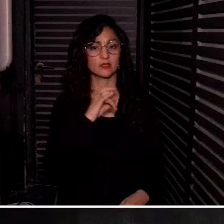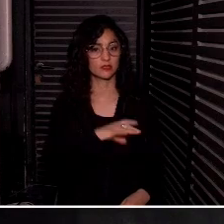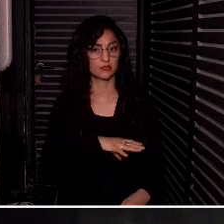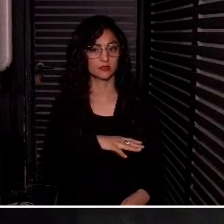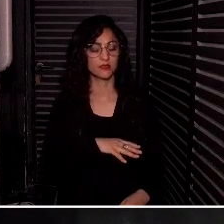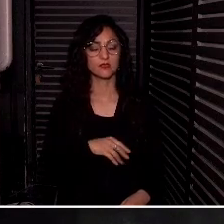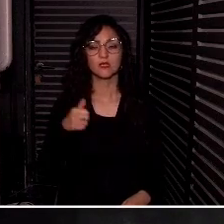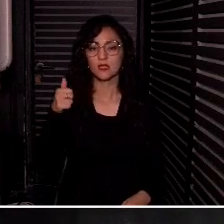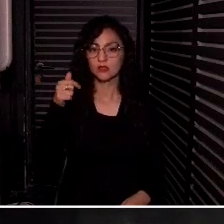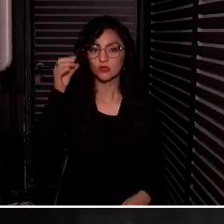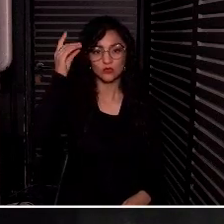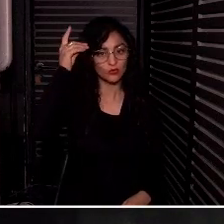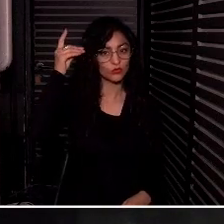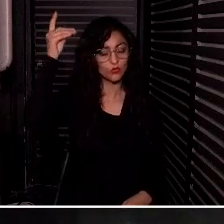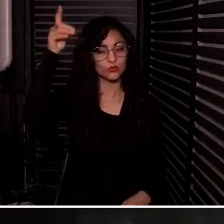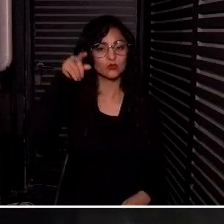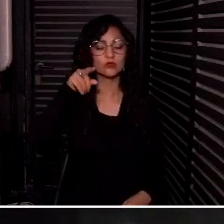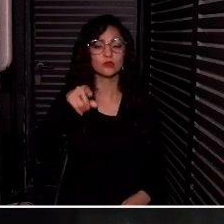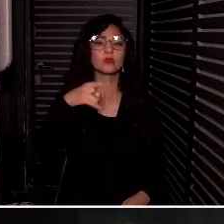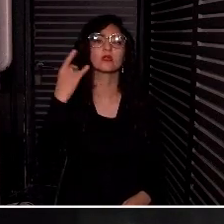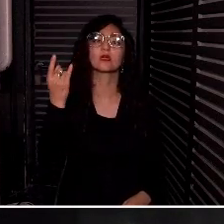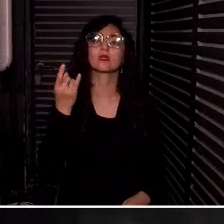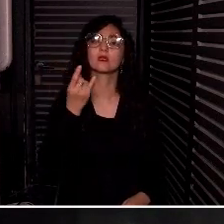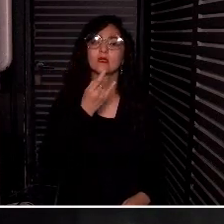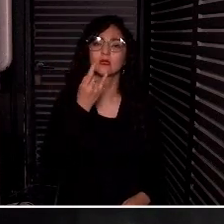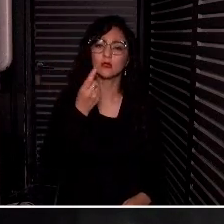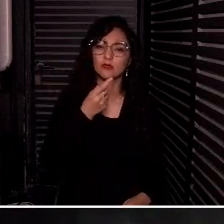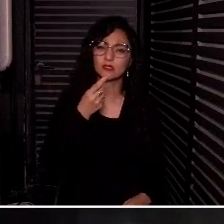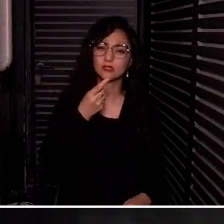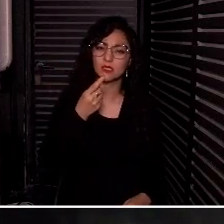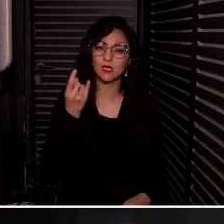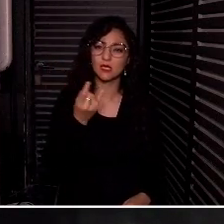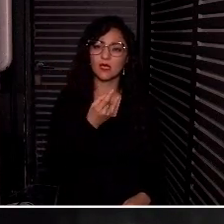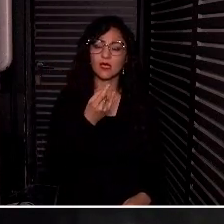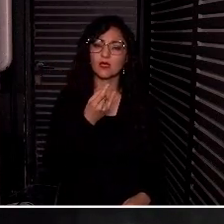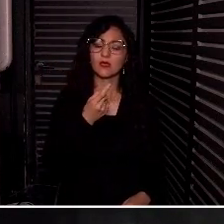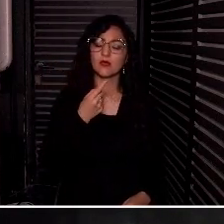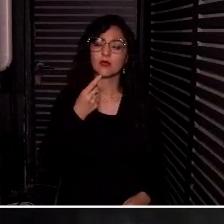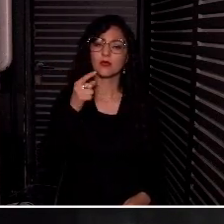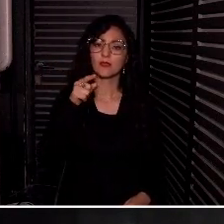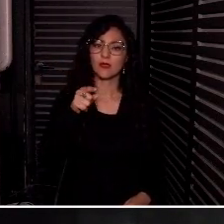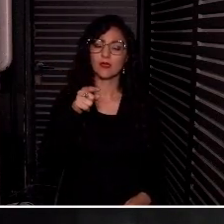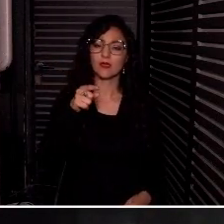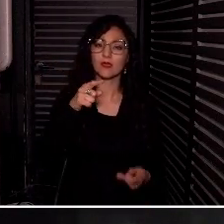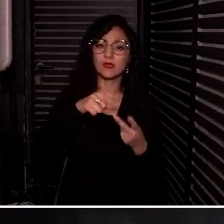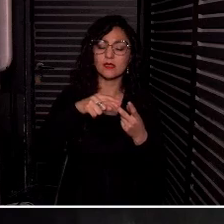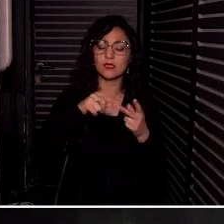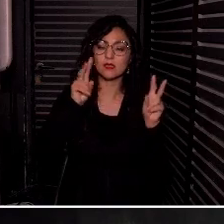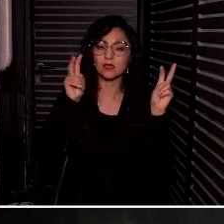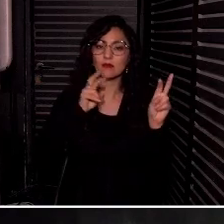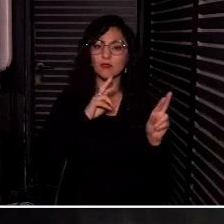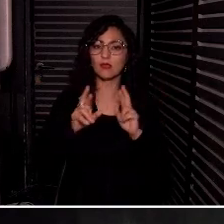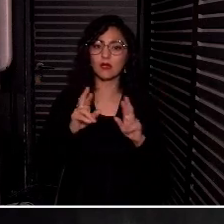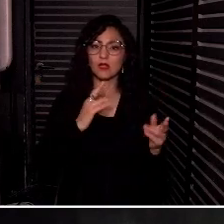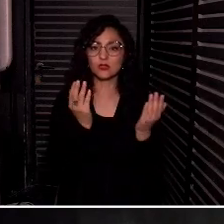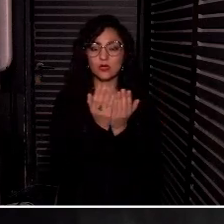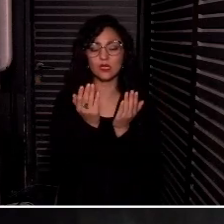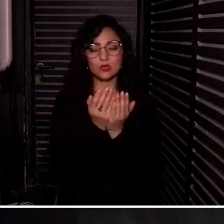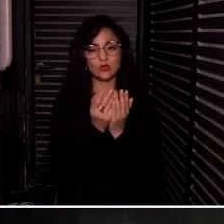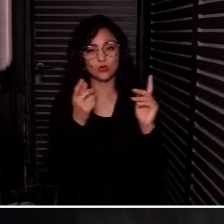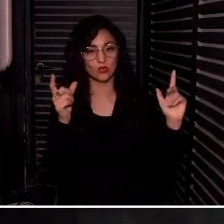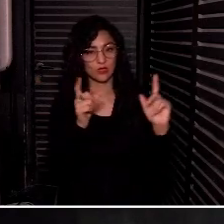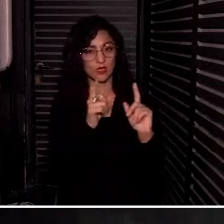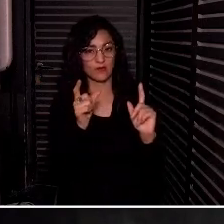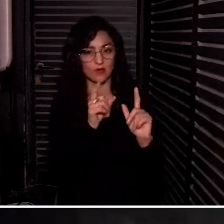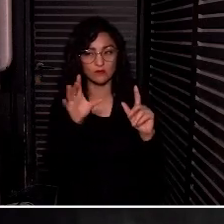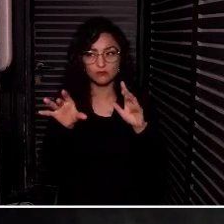doctora en comunicación e información de la Universidad Católica de lovaina su ámbito de investigación se relaciona con los estudios en televisión de